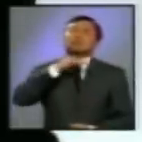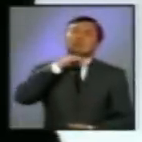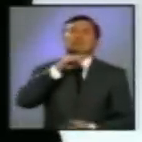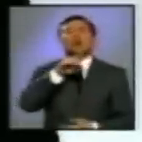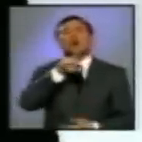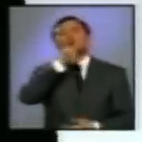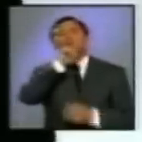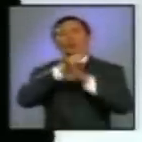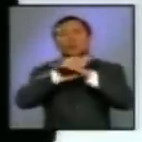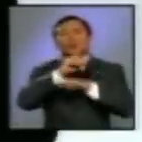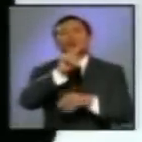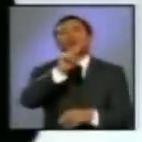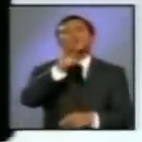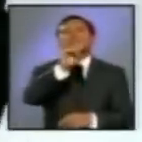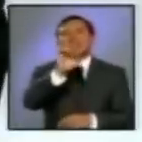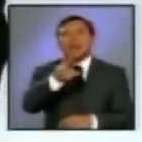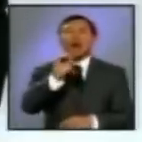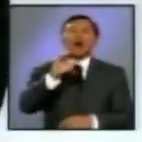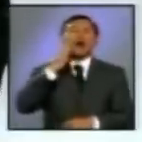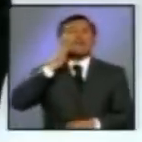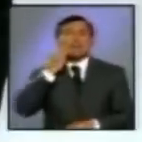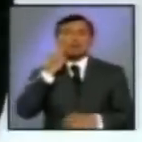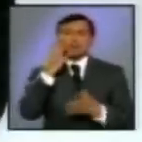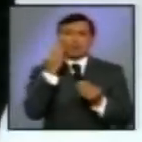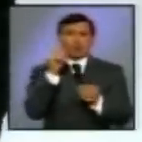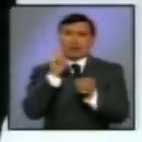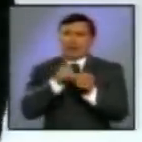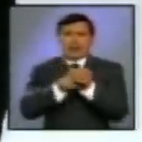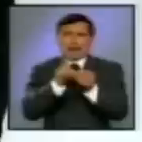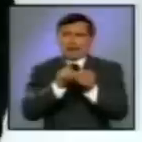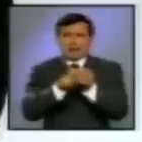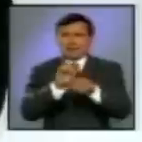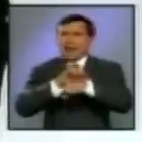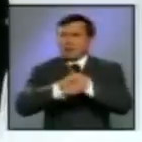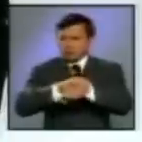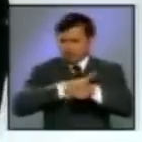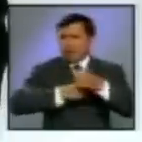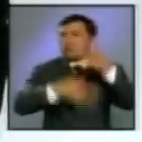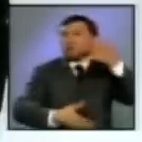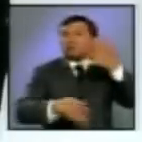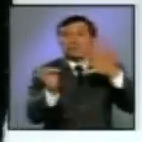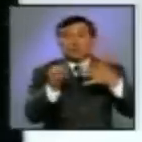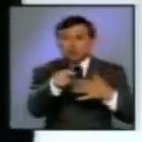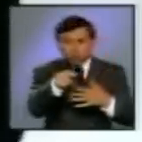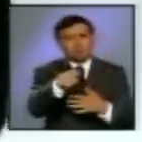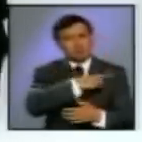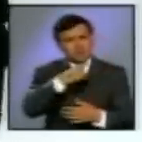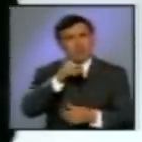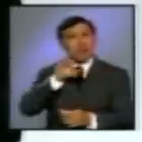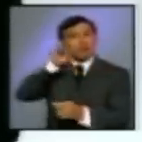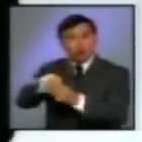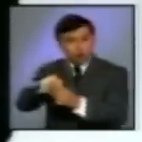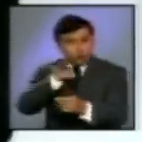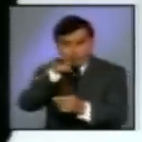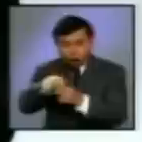en Twitter o muchos amigos en Facebook, pero si no ejerces el poder de voto, no podemos cambiar las cosas. Te